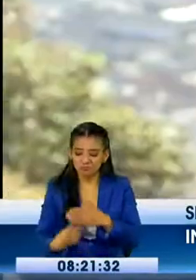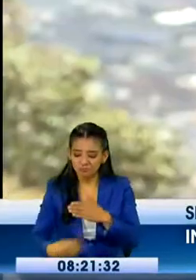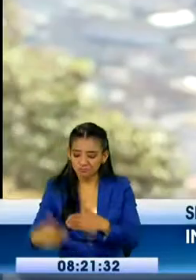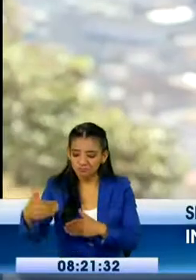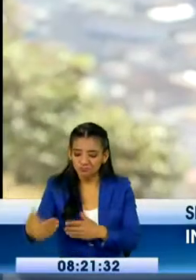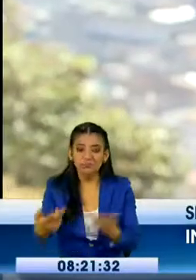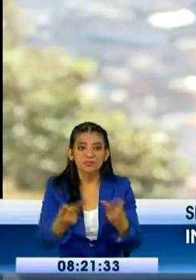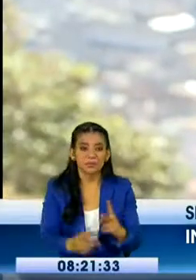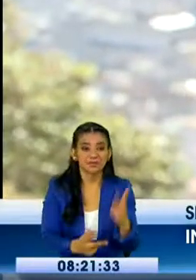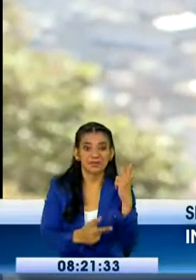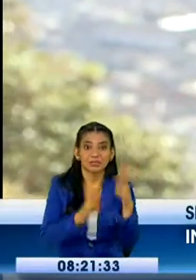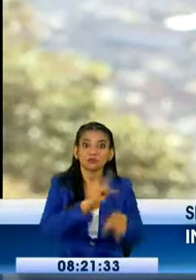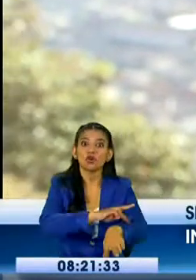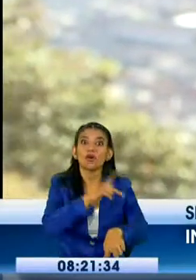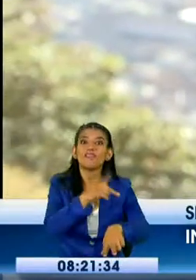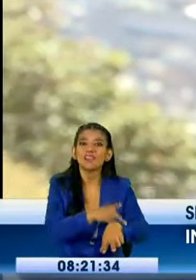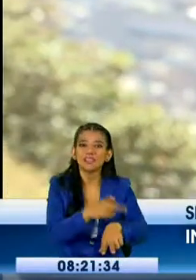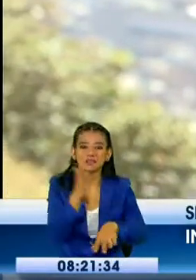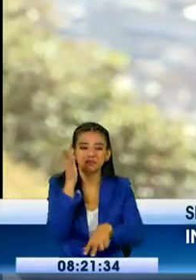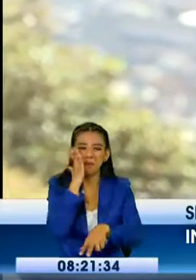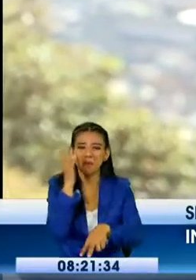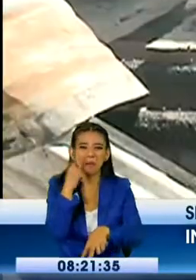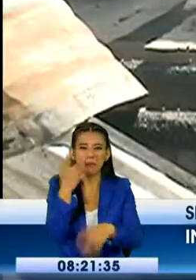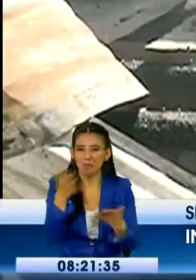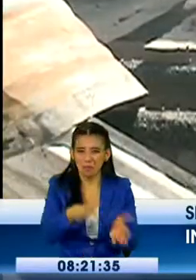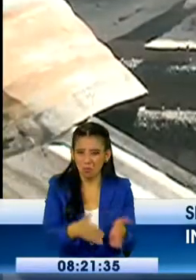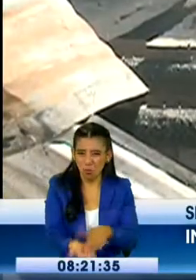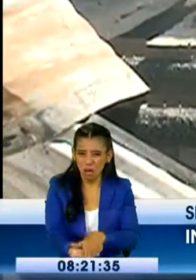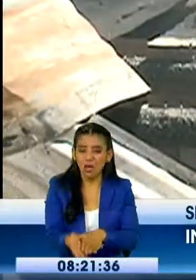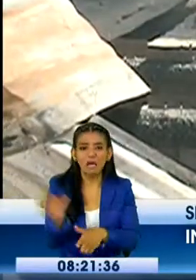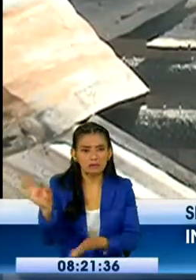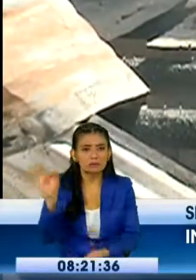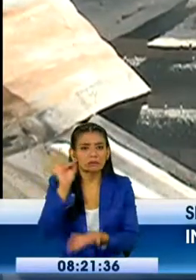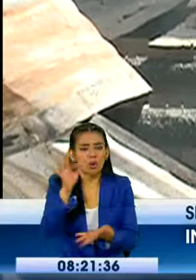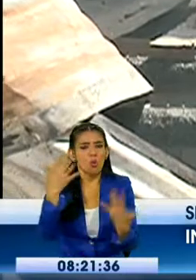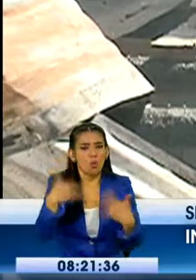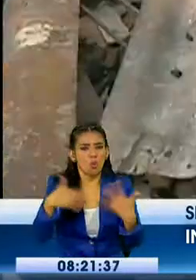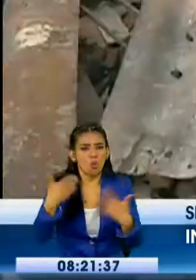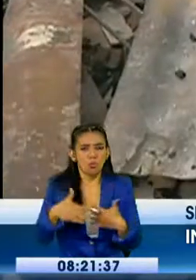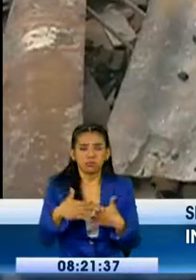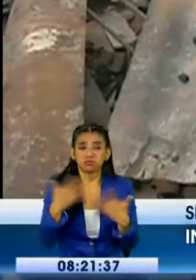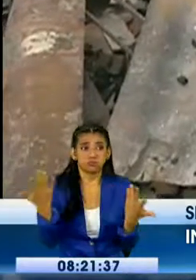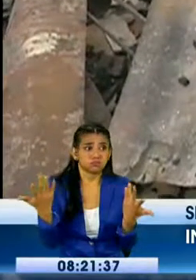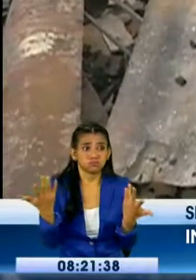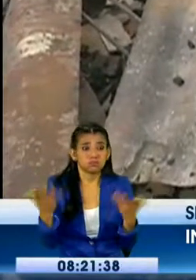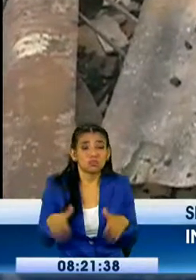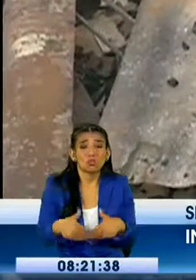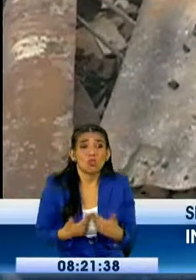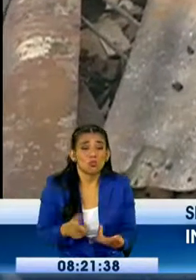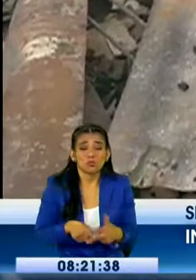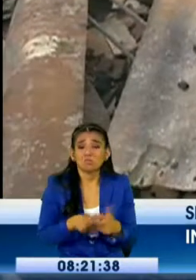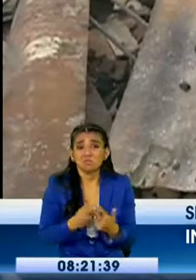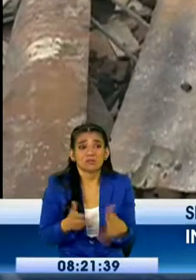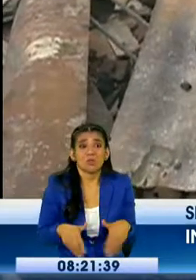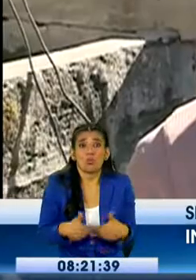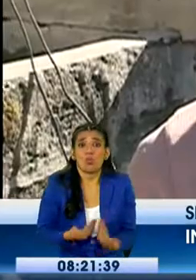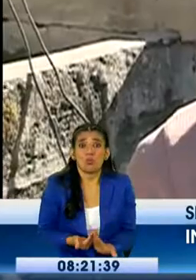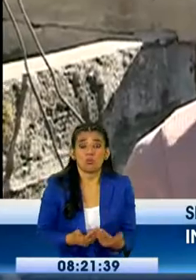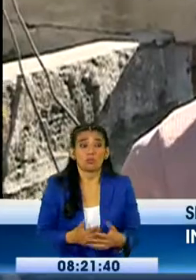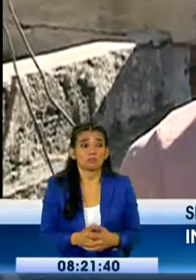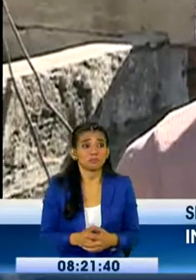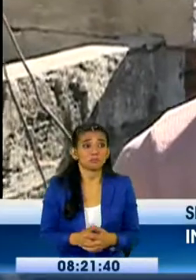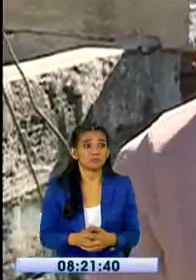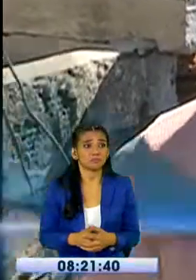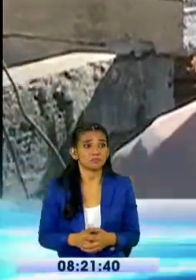de sus tres menores sobrinos que quedaron huérfanos hace años, la situación es alarmante, pues no saben por dónde comenzar a levantarse.